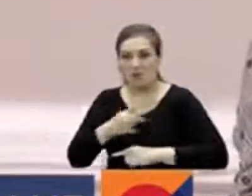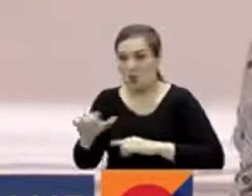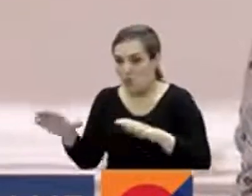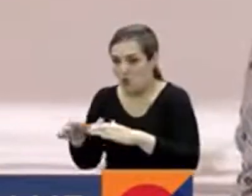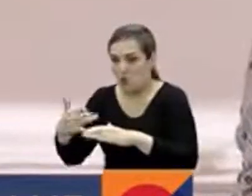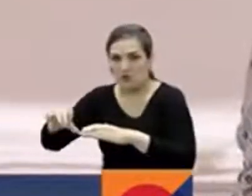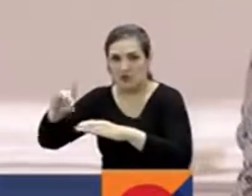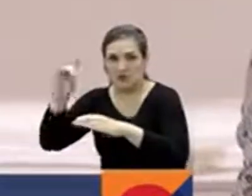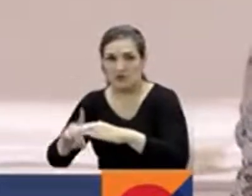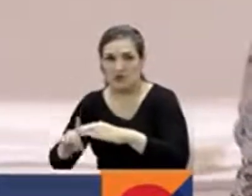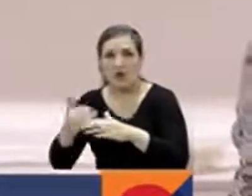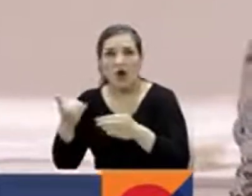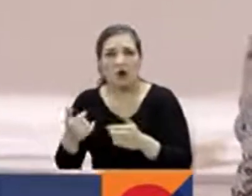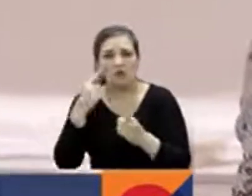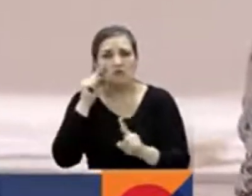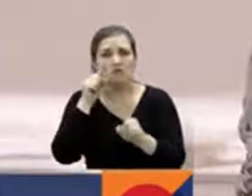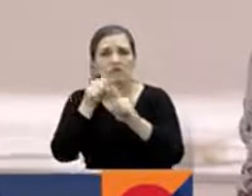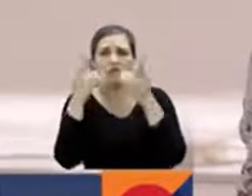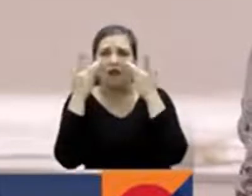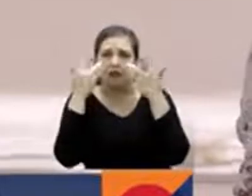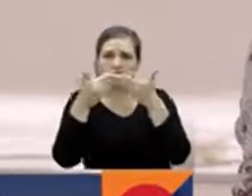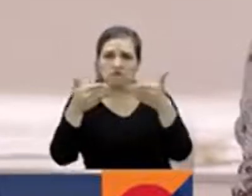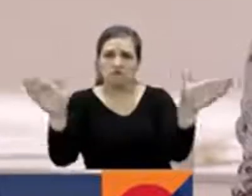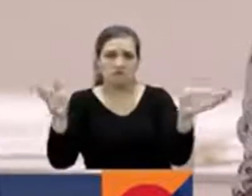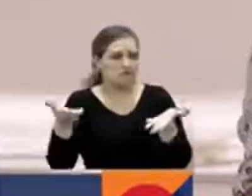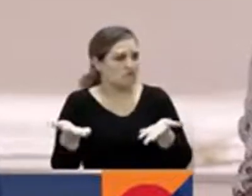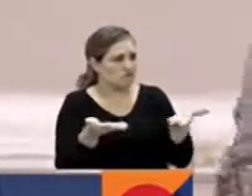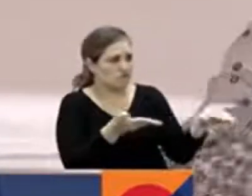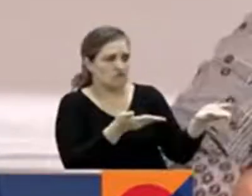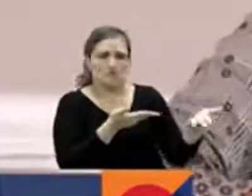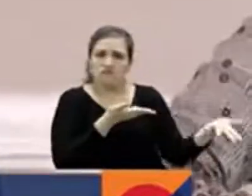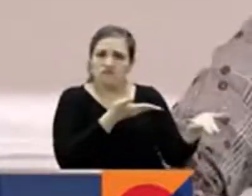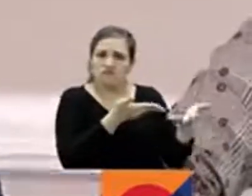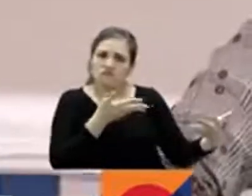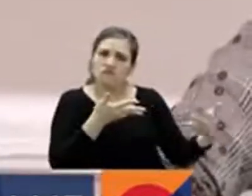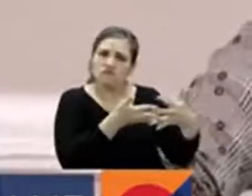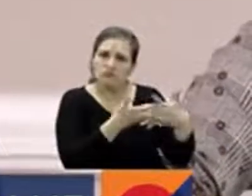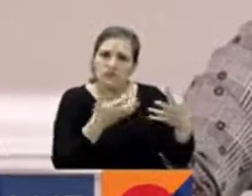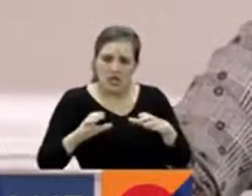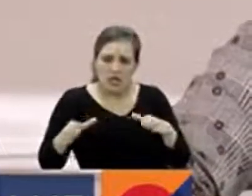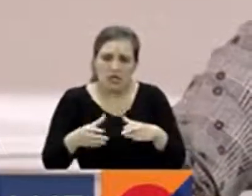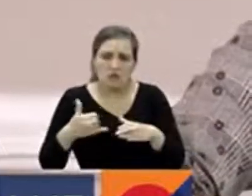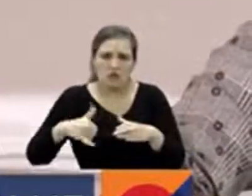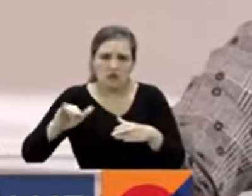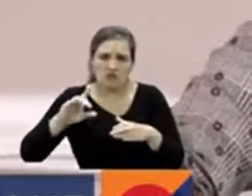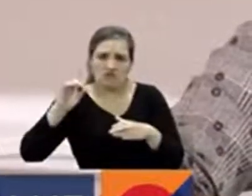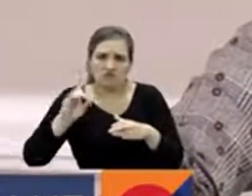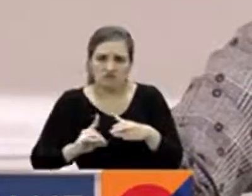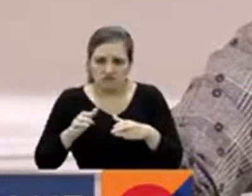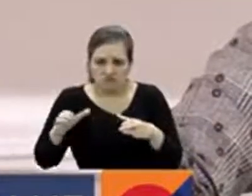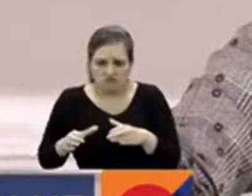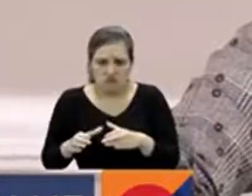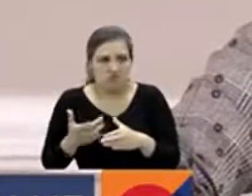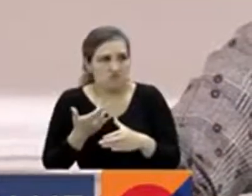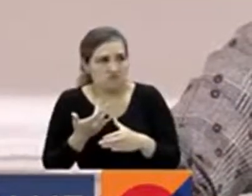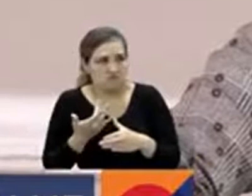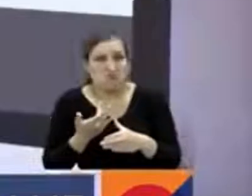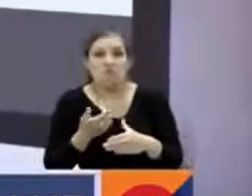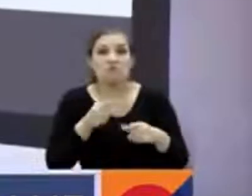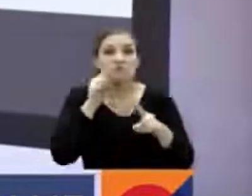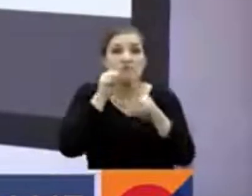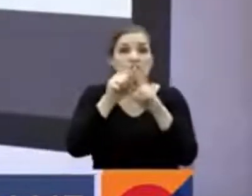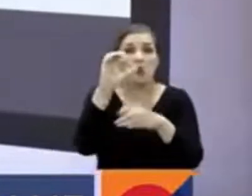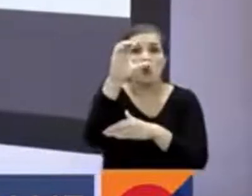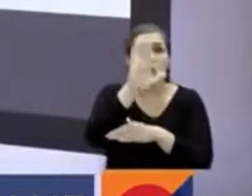más transparente posible y lo más armónica. Esto, entre otras, además, porque está de por medio el país y su